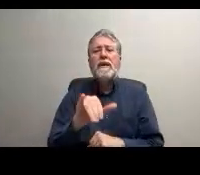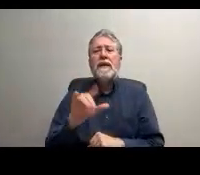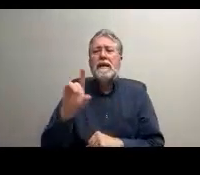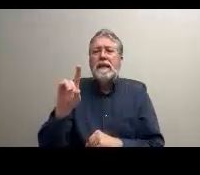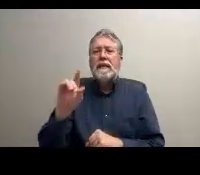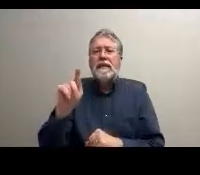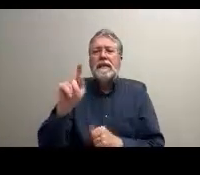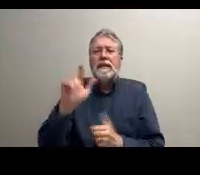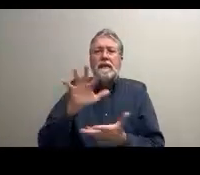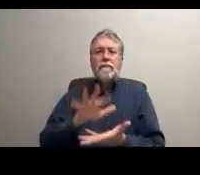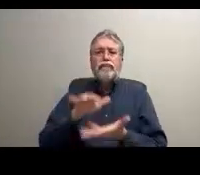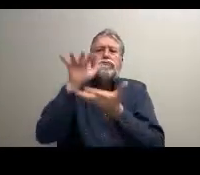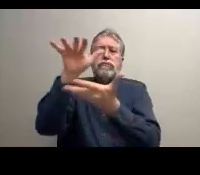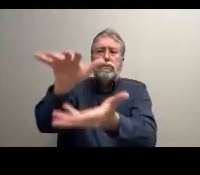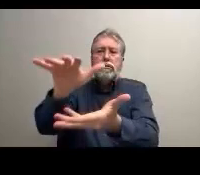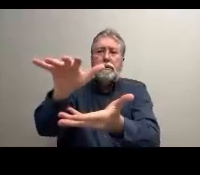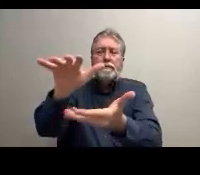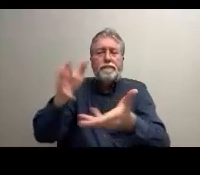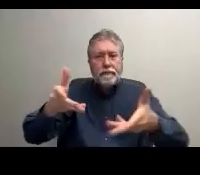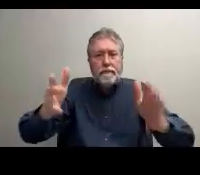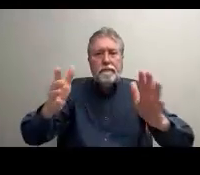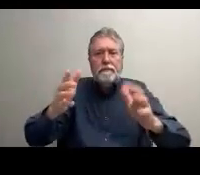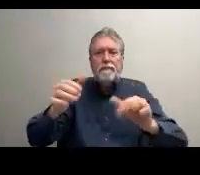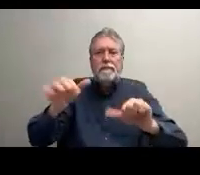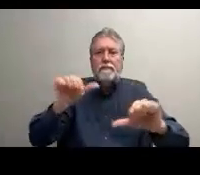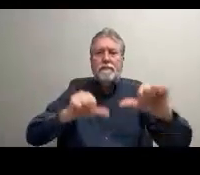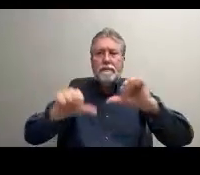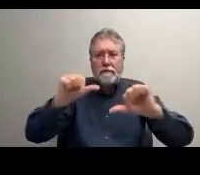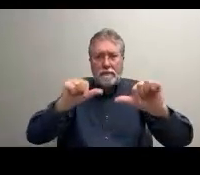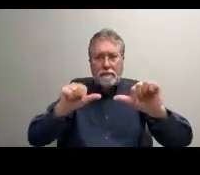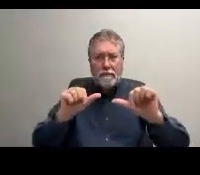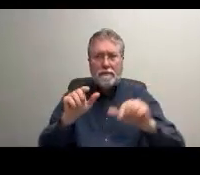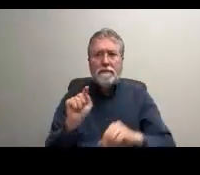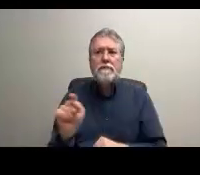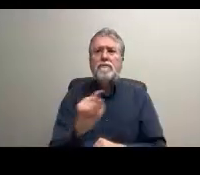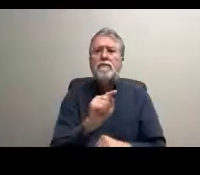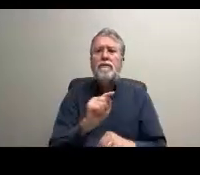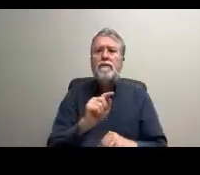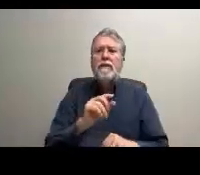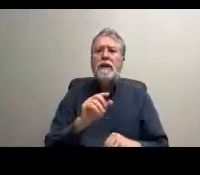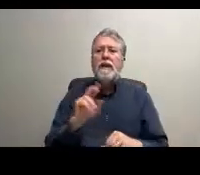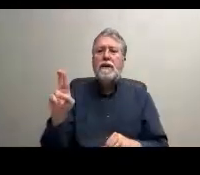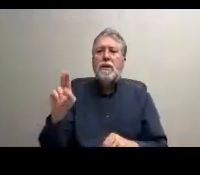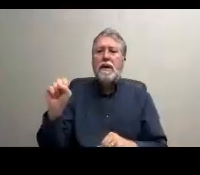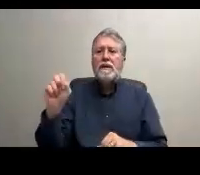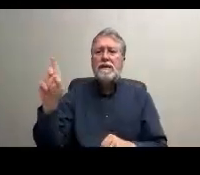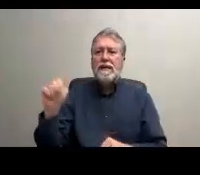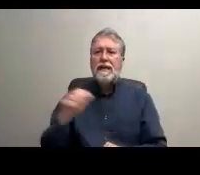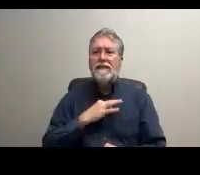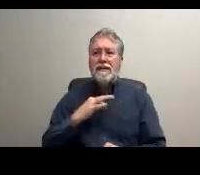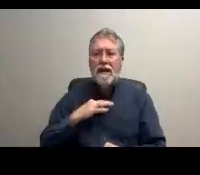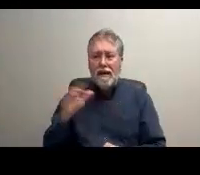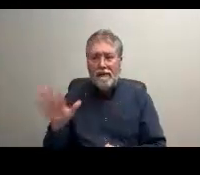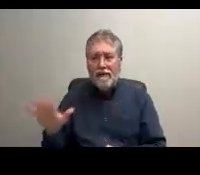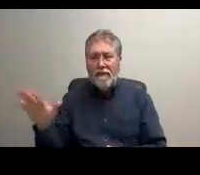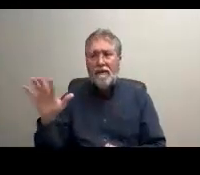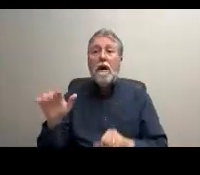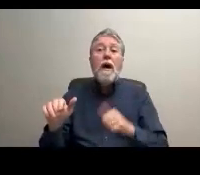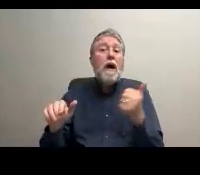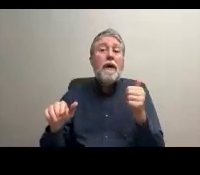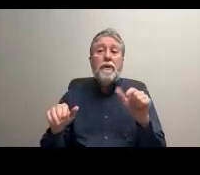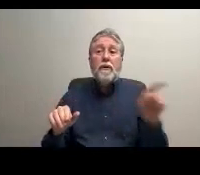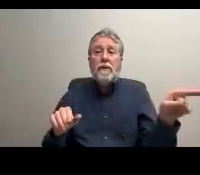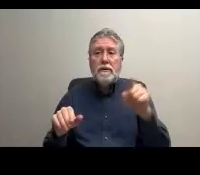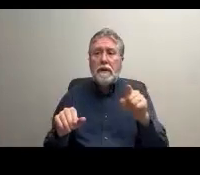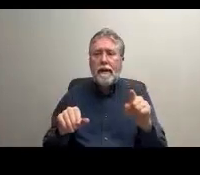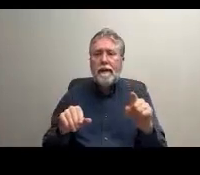de datos para permitir a los científicos y al personal del USDA y de otros lugares para que lo tomen y lo pongan en contexto